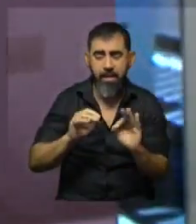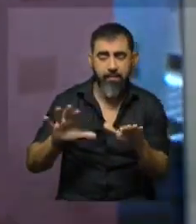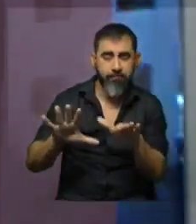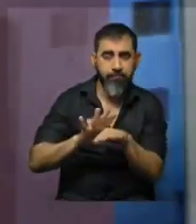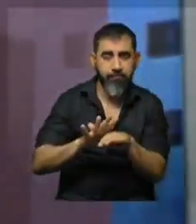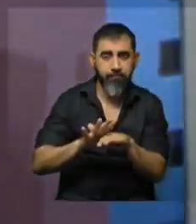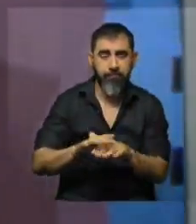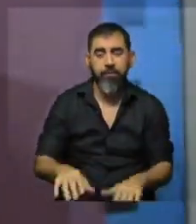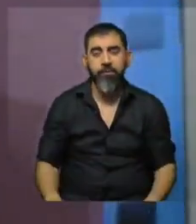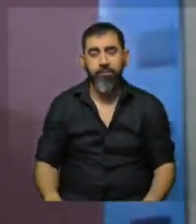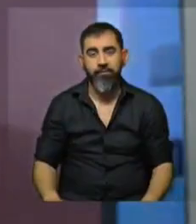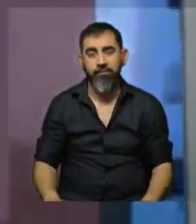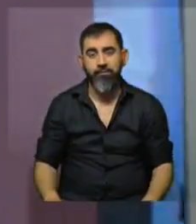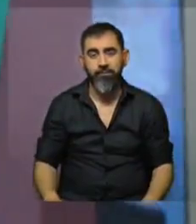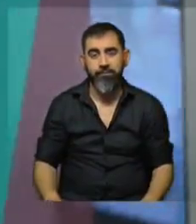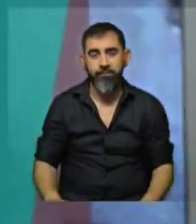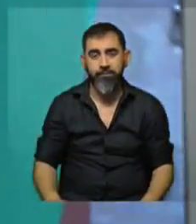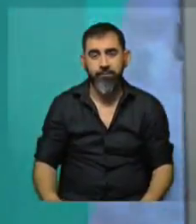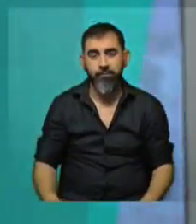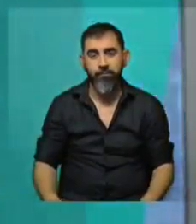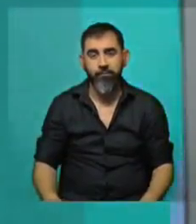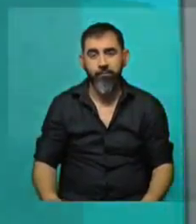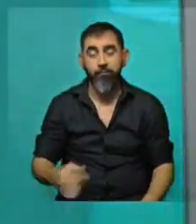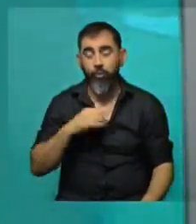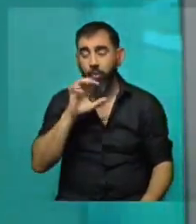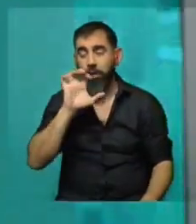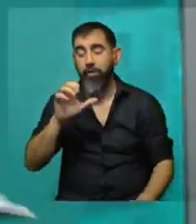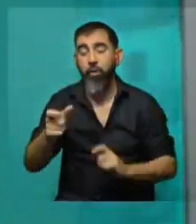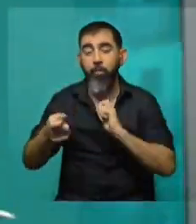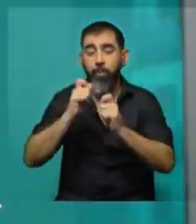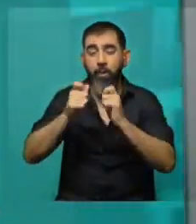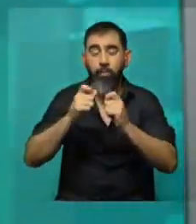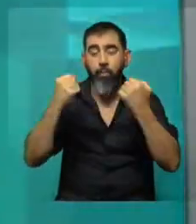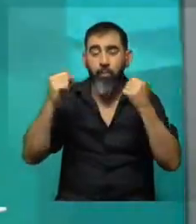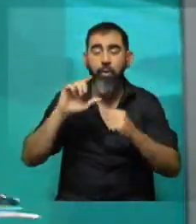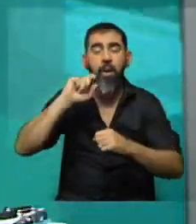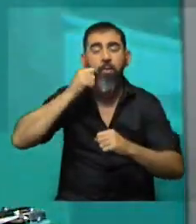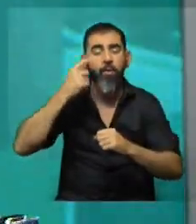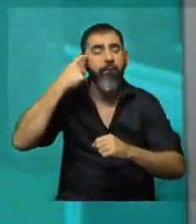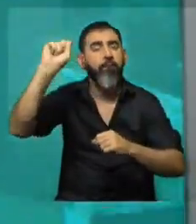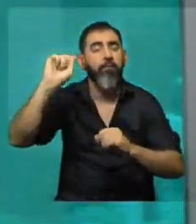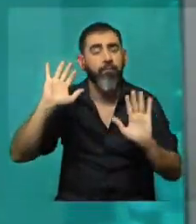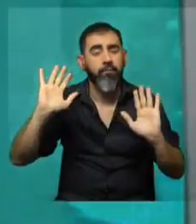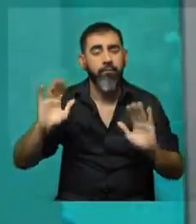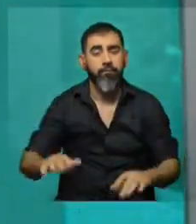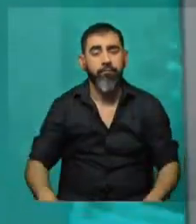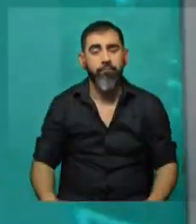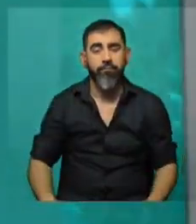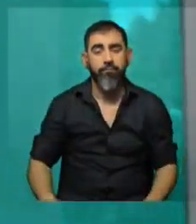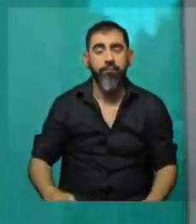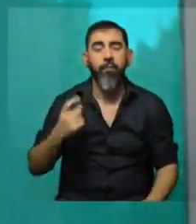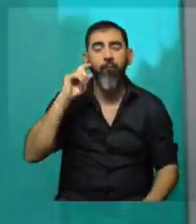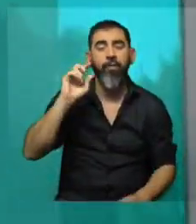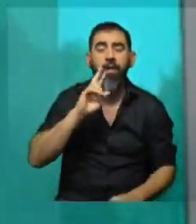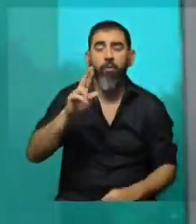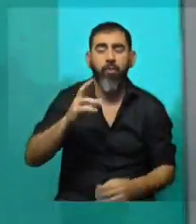Tania, ¿usted dice? No, porque yo soy bastante crítica del periodismo deportivo, que le gusta como vaticinar, es como vaticinar el resultado, ¿no?